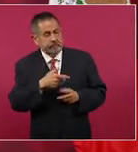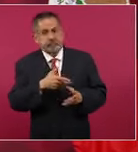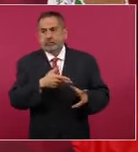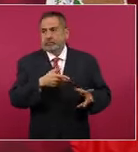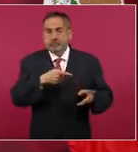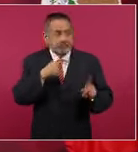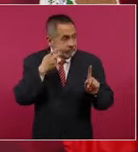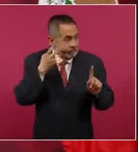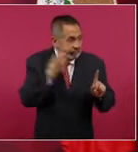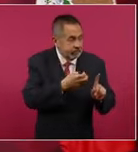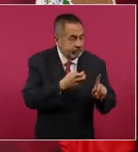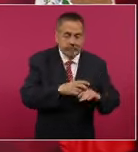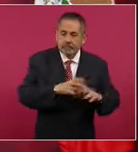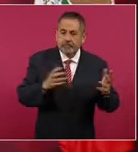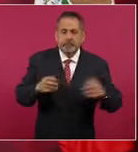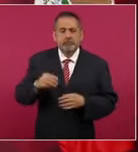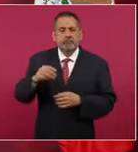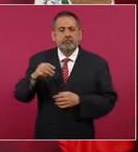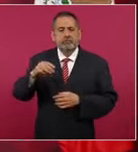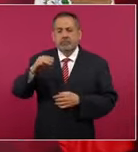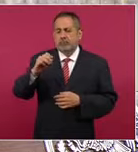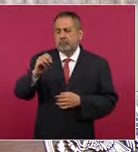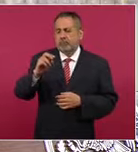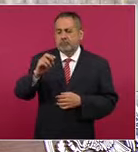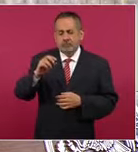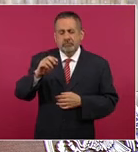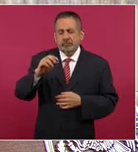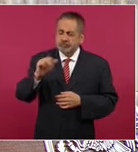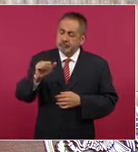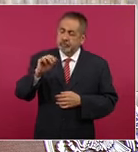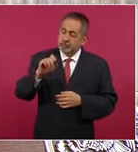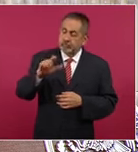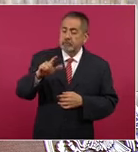o Manuel Gómez Morín.